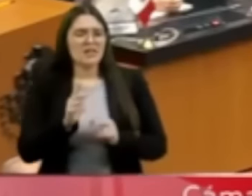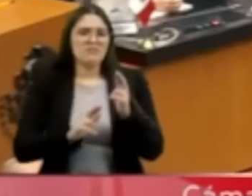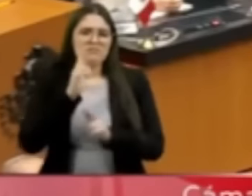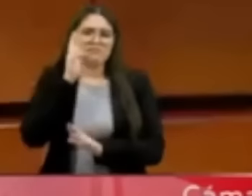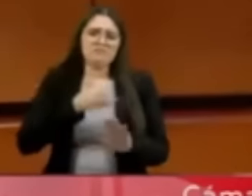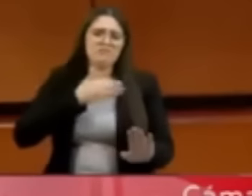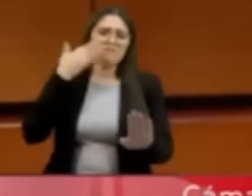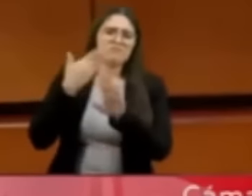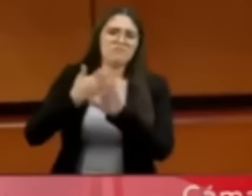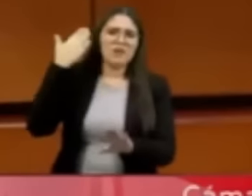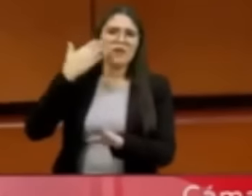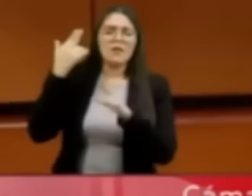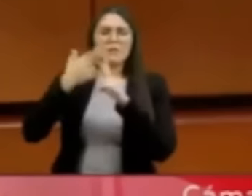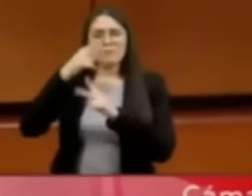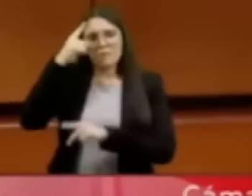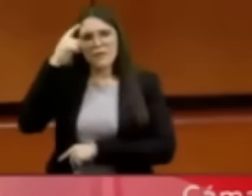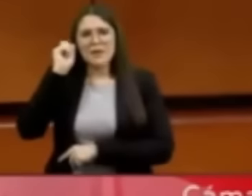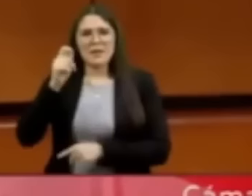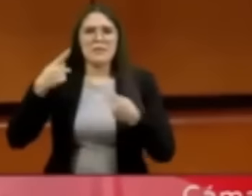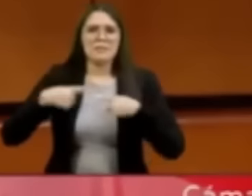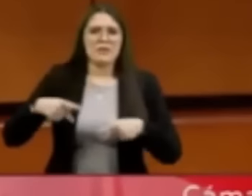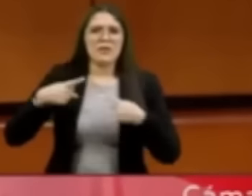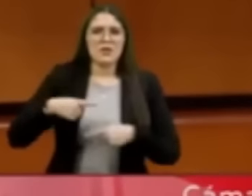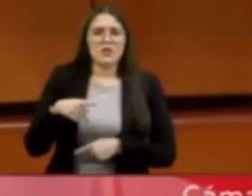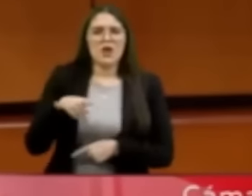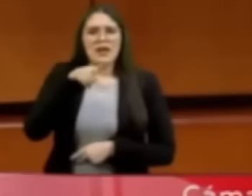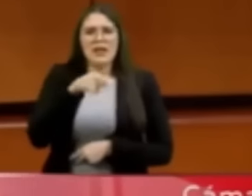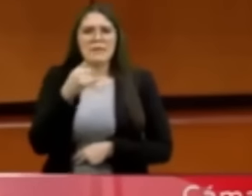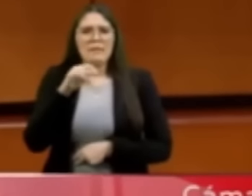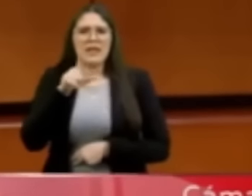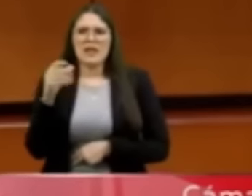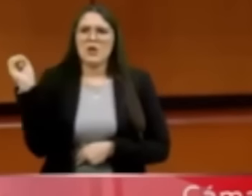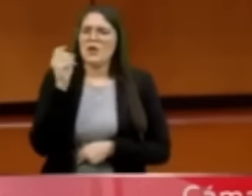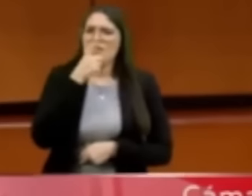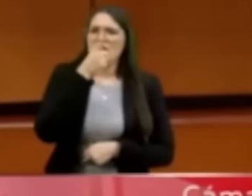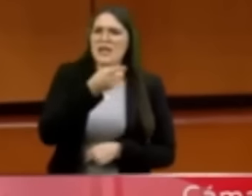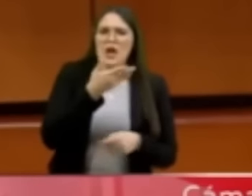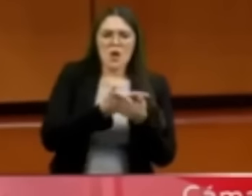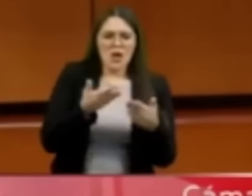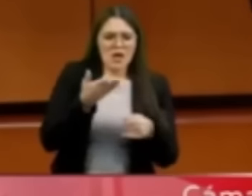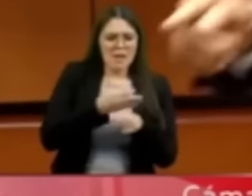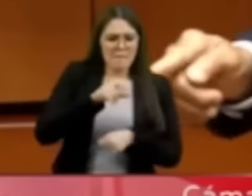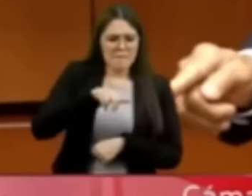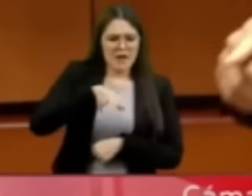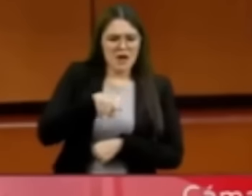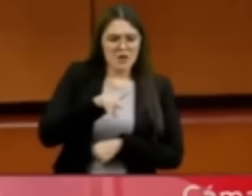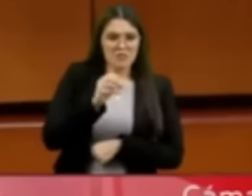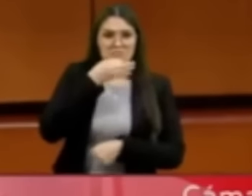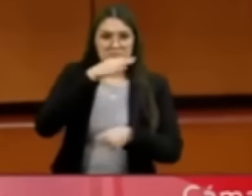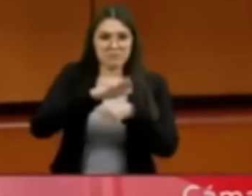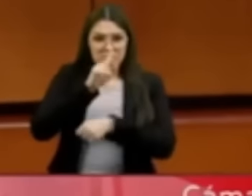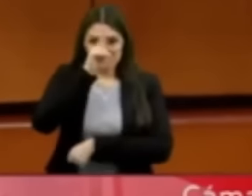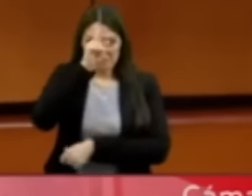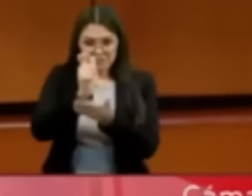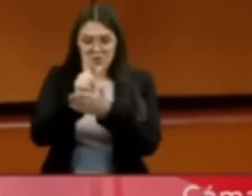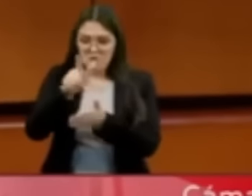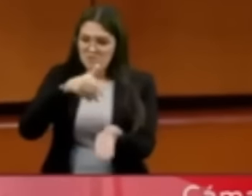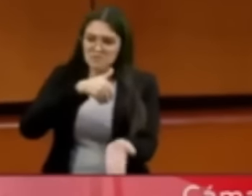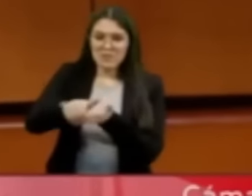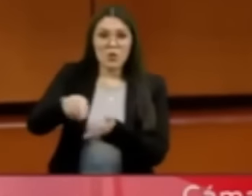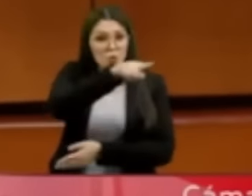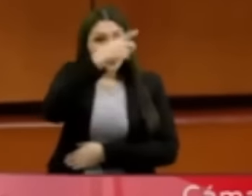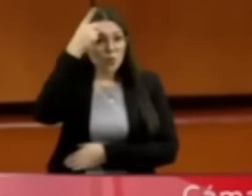libertad. Miguel no ha dicho en qué sentido va su voto. Y esta mañana Marco Cortés ya lo ha amenazado de expulsión. No, Marco, no eres el